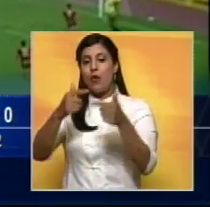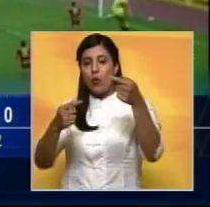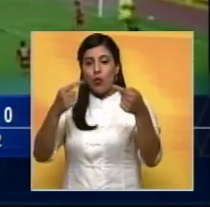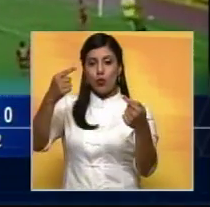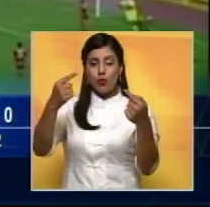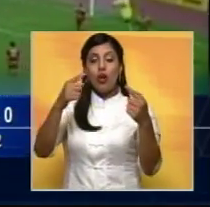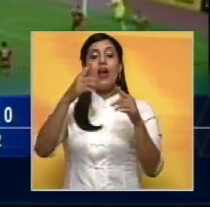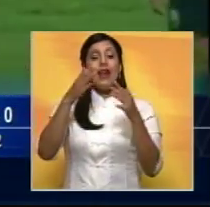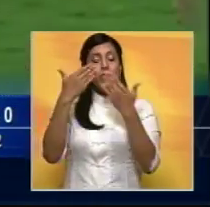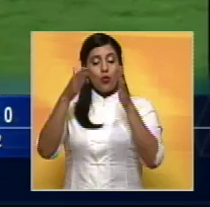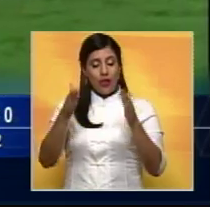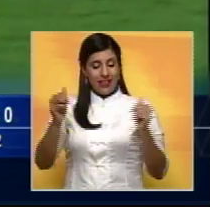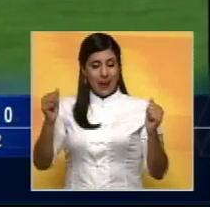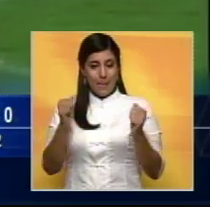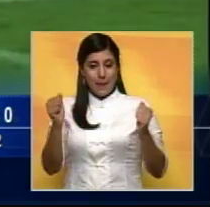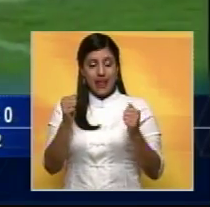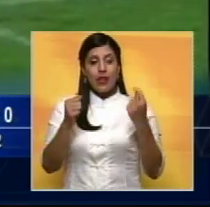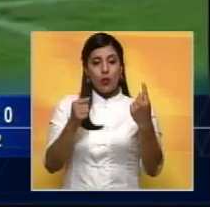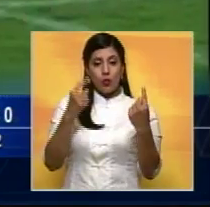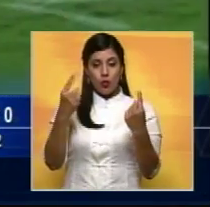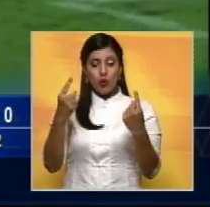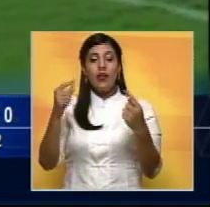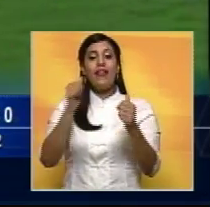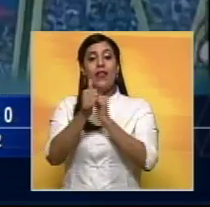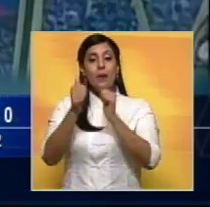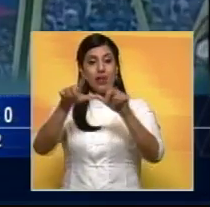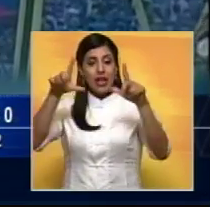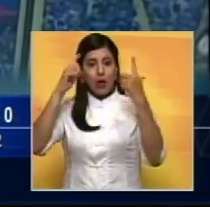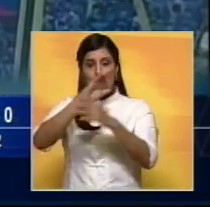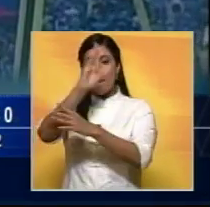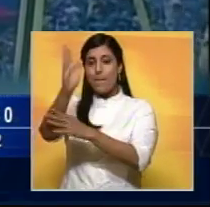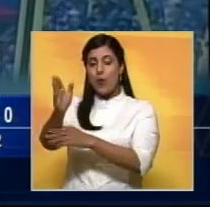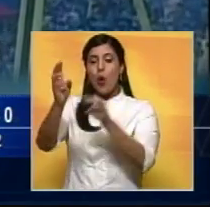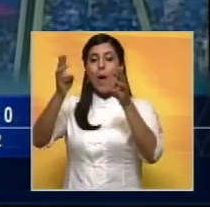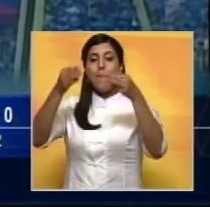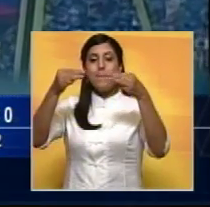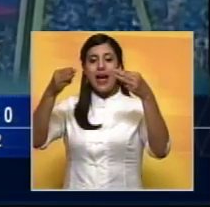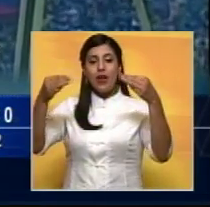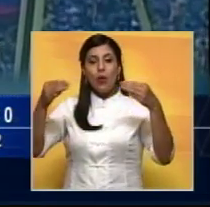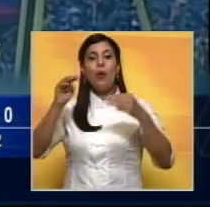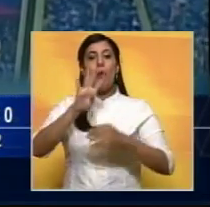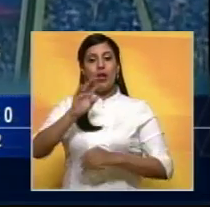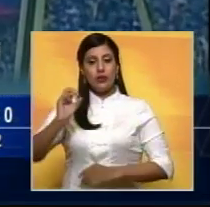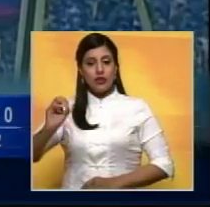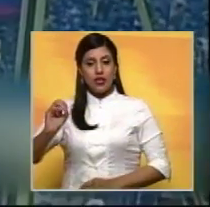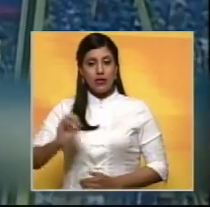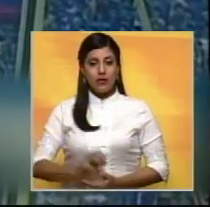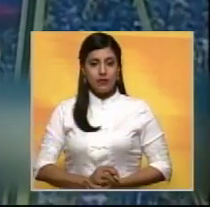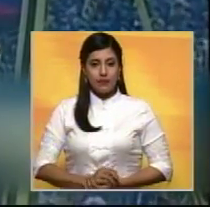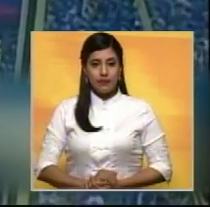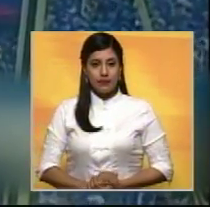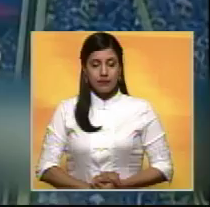y Estudiantes de Mérida empataron sin tantos y Deportivo La Guaira derrotó a Metropolitanos 4-0.